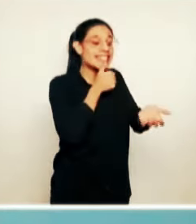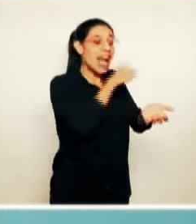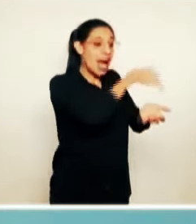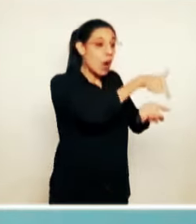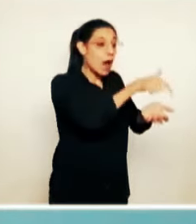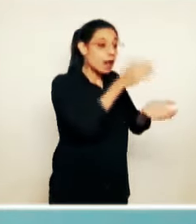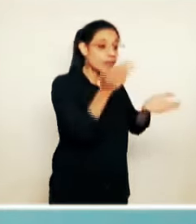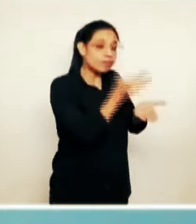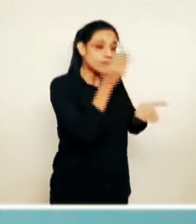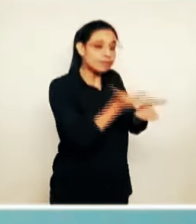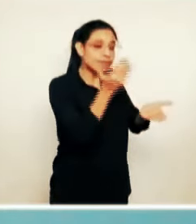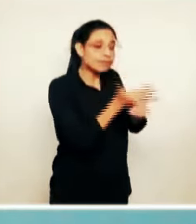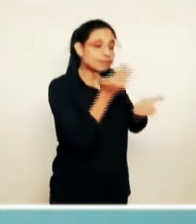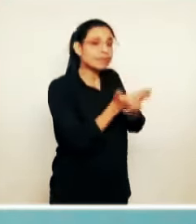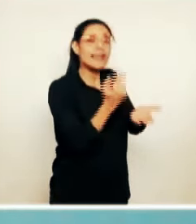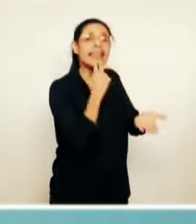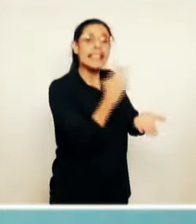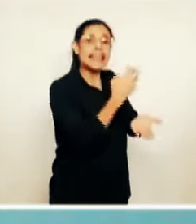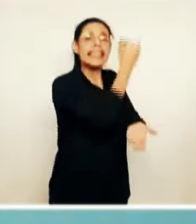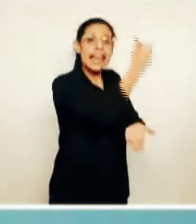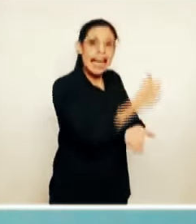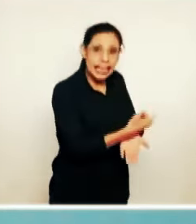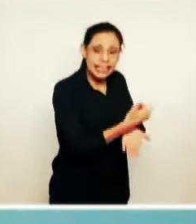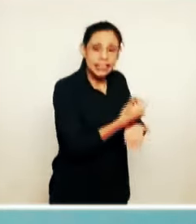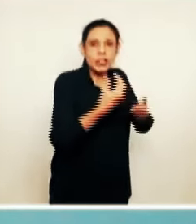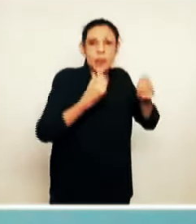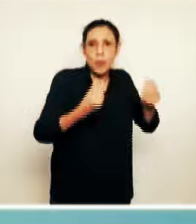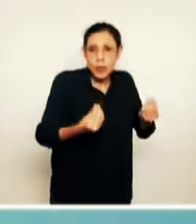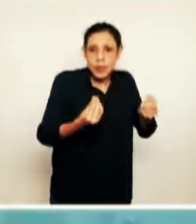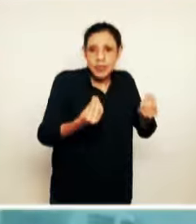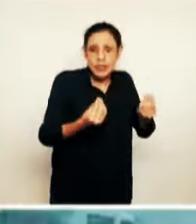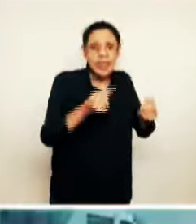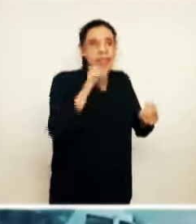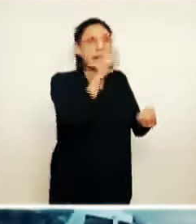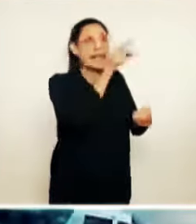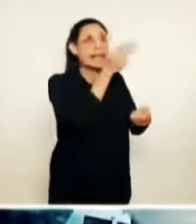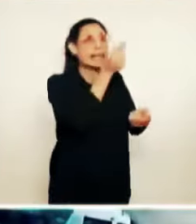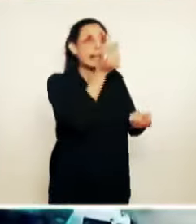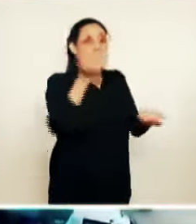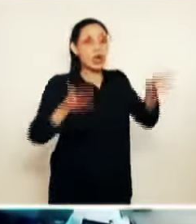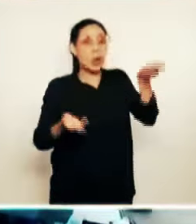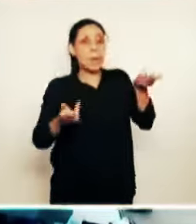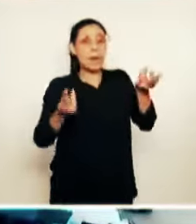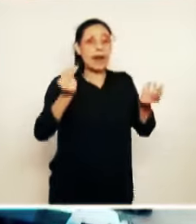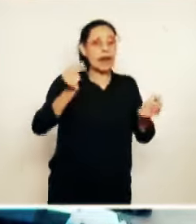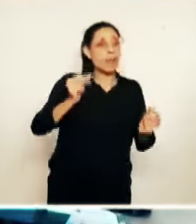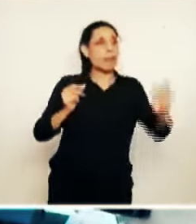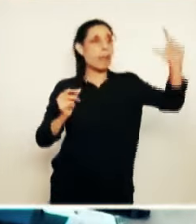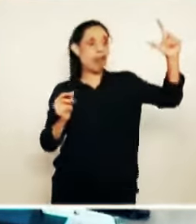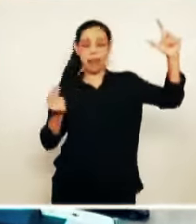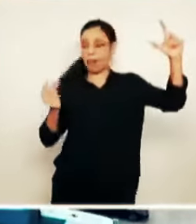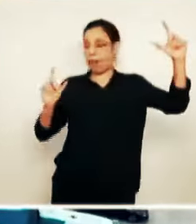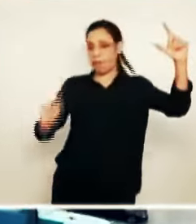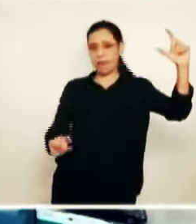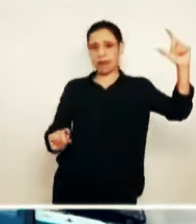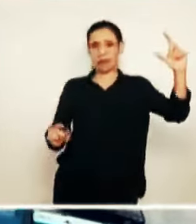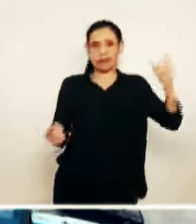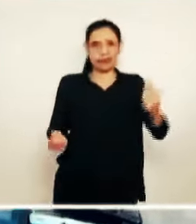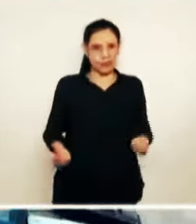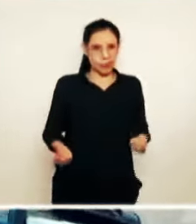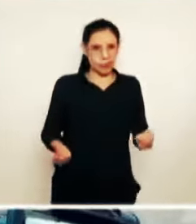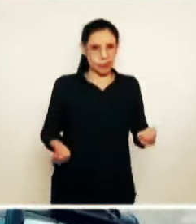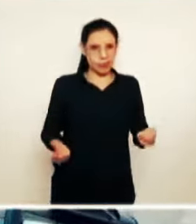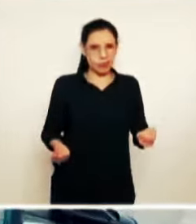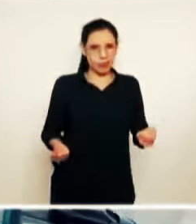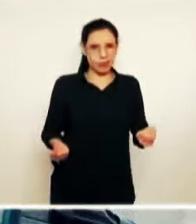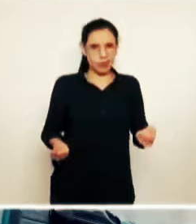por qué? ¿Cómo puede ser que en el lugar de origen salga más caro que cuando? Porque con ese esquema que han